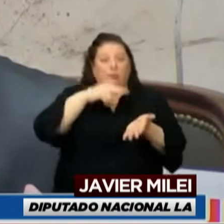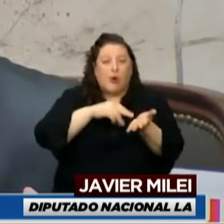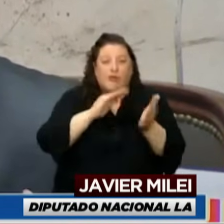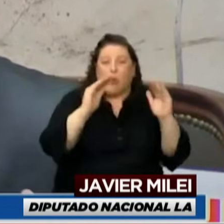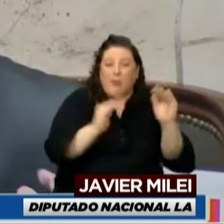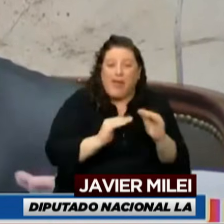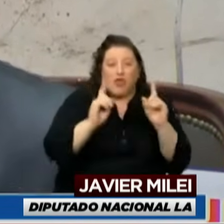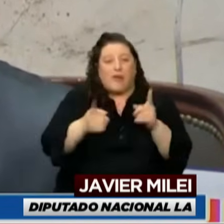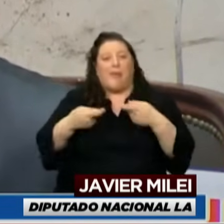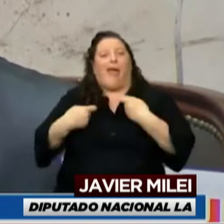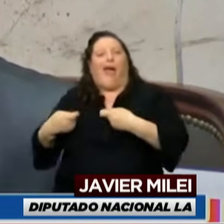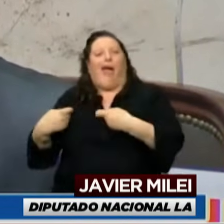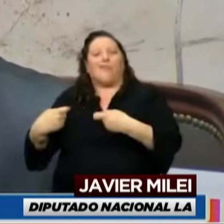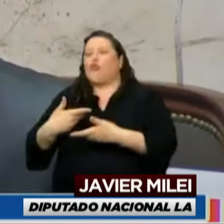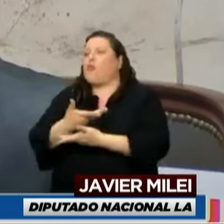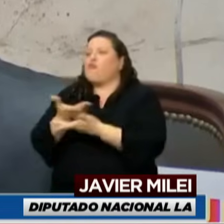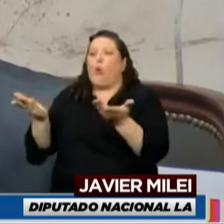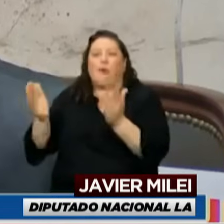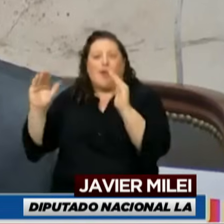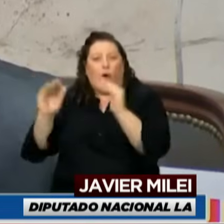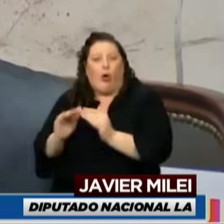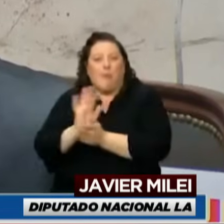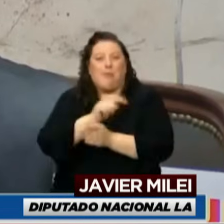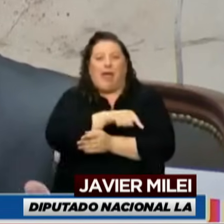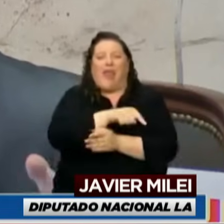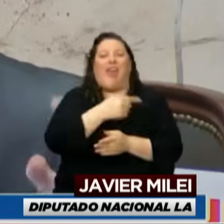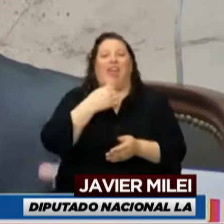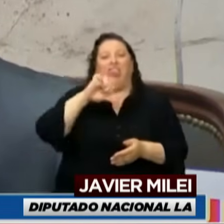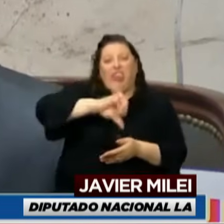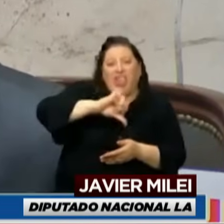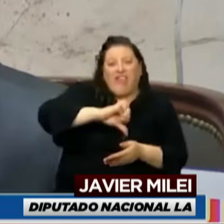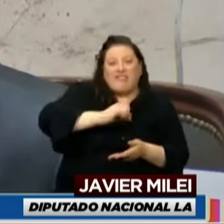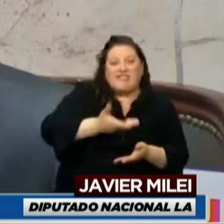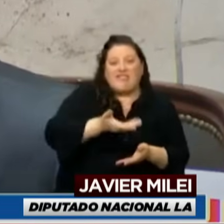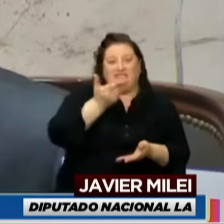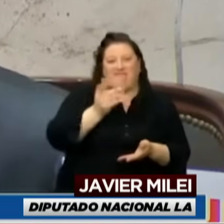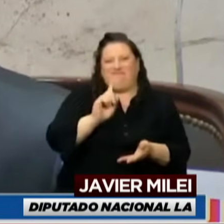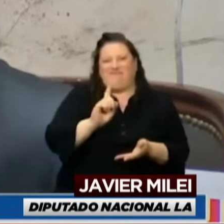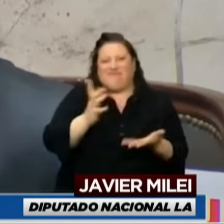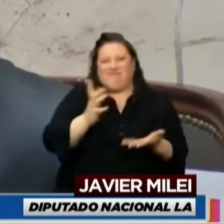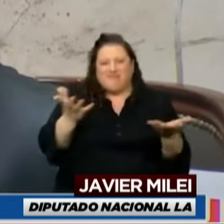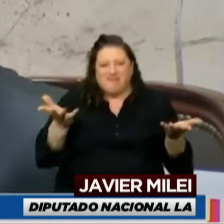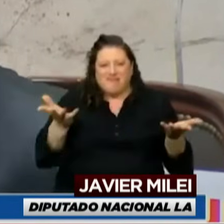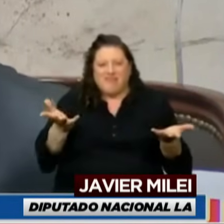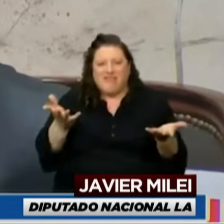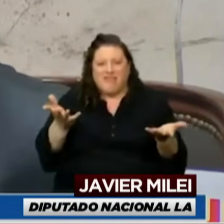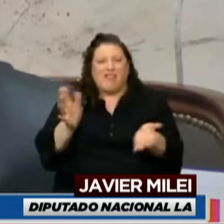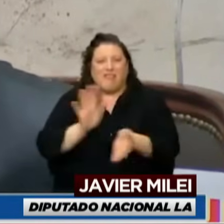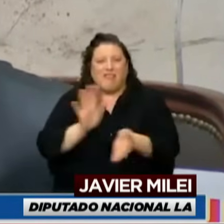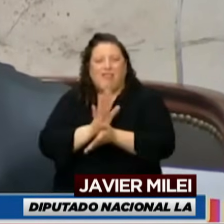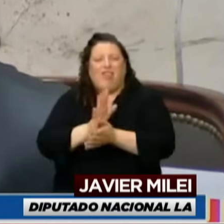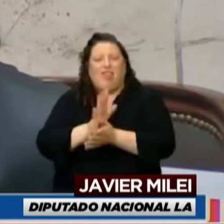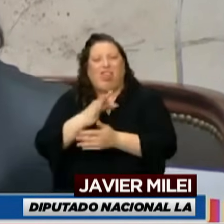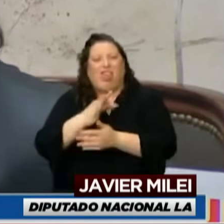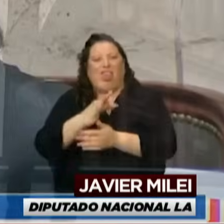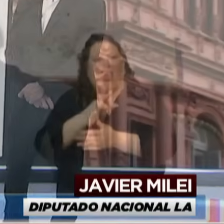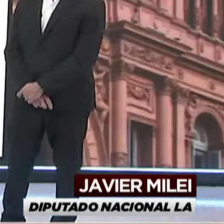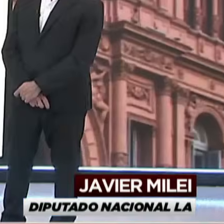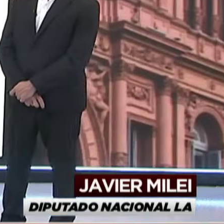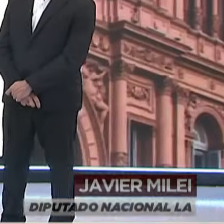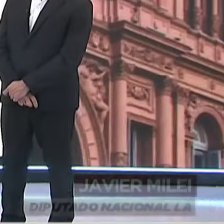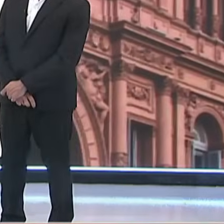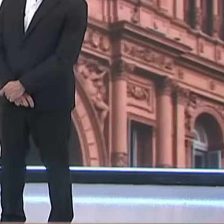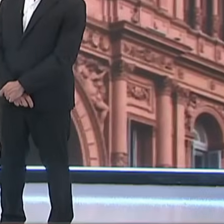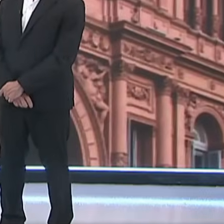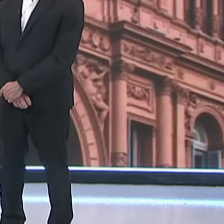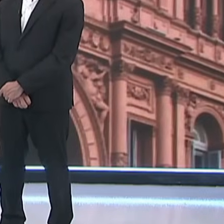el gasto público para que no aumente el déficit fiscal. Es decir, bajemos los impuestos y bajemos el gasto.